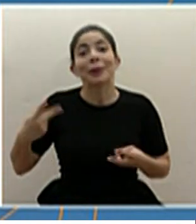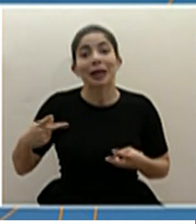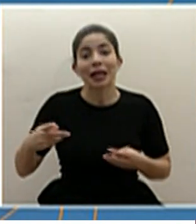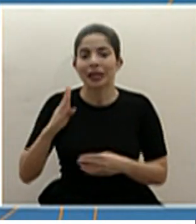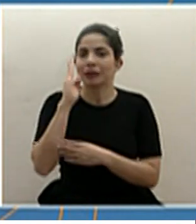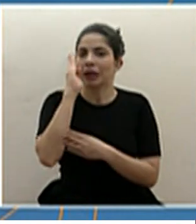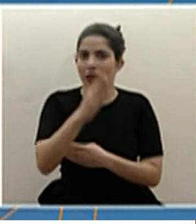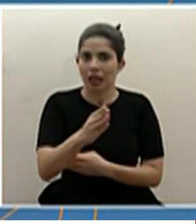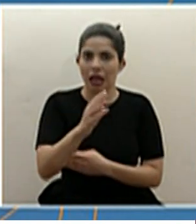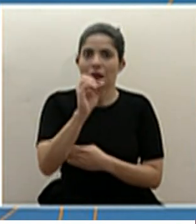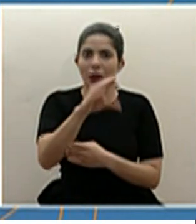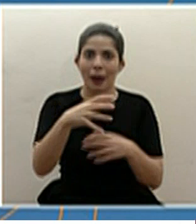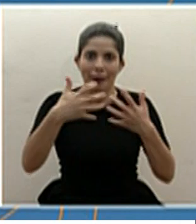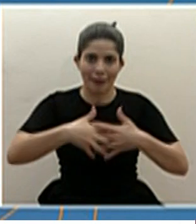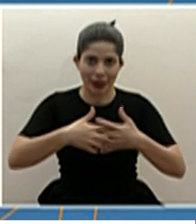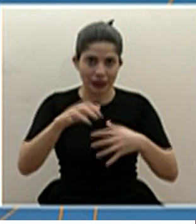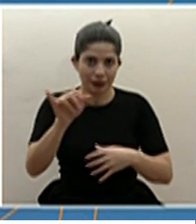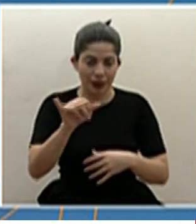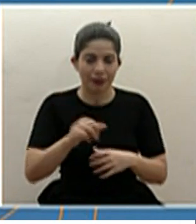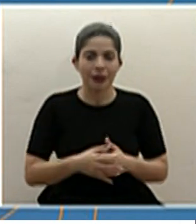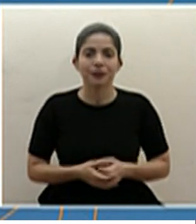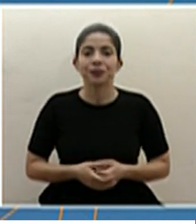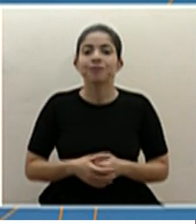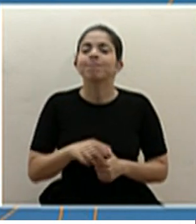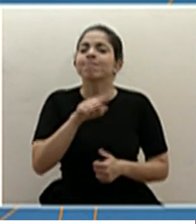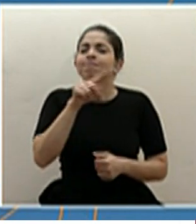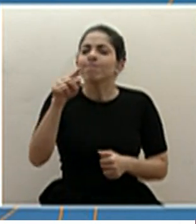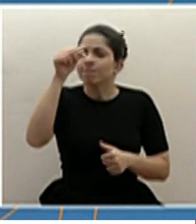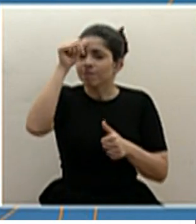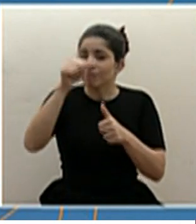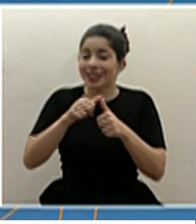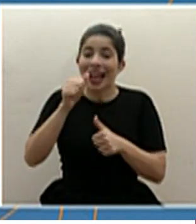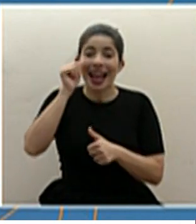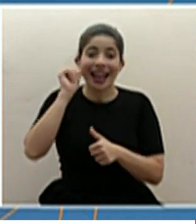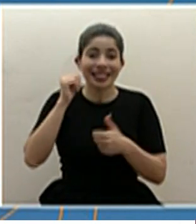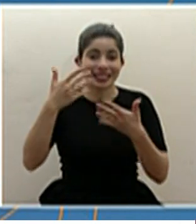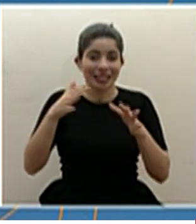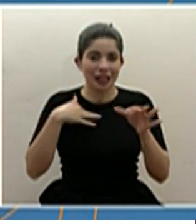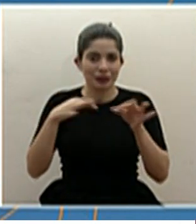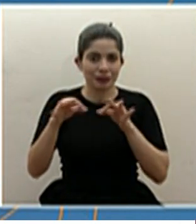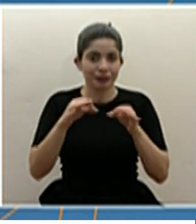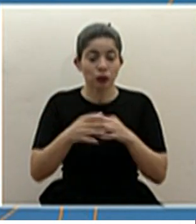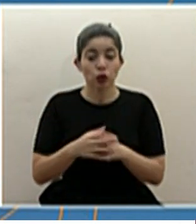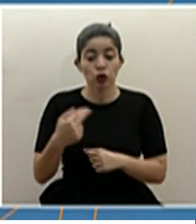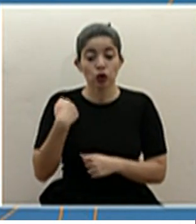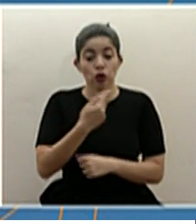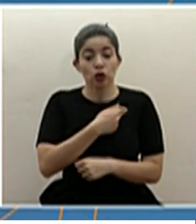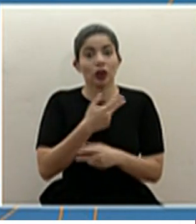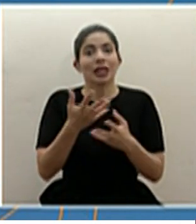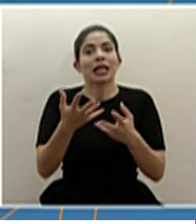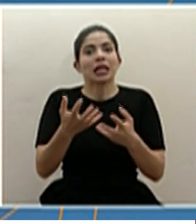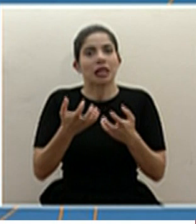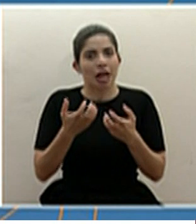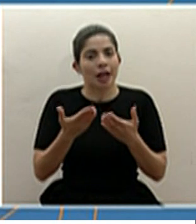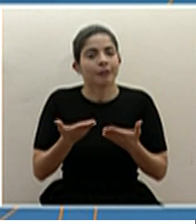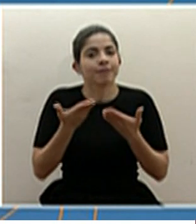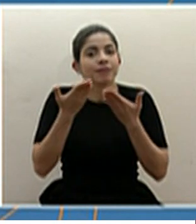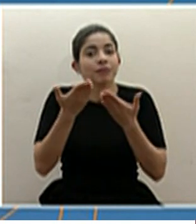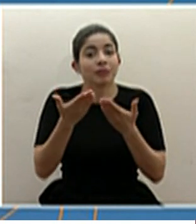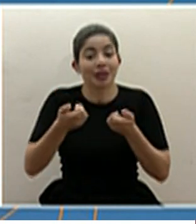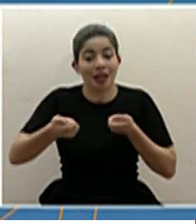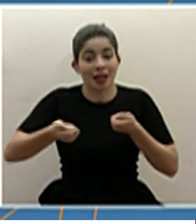peligrosos. Recordemos además que, como yo explicaba ayer, nosotros queremos ofrecer que